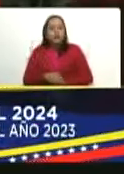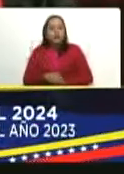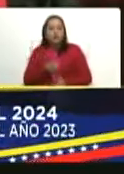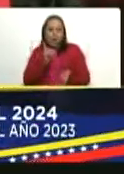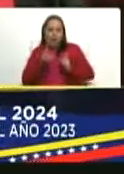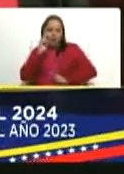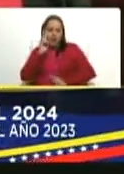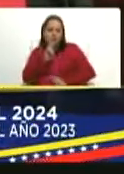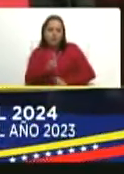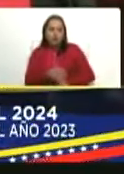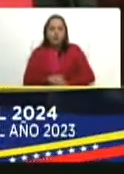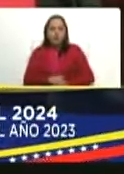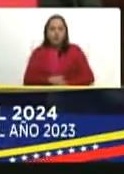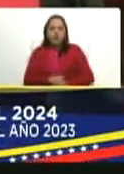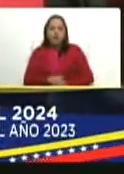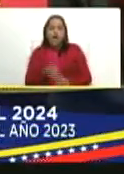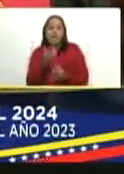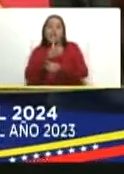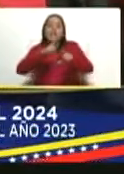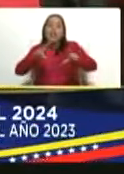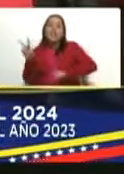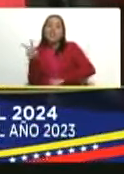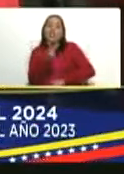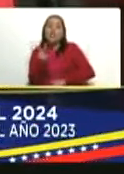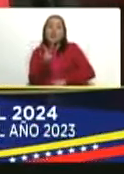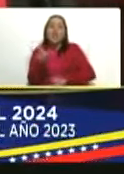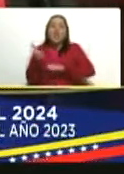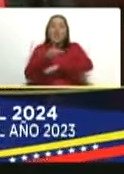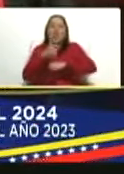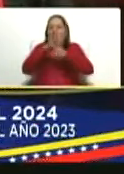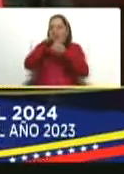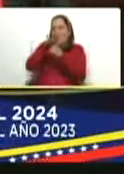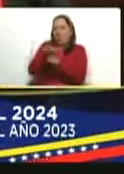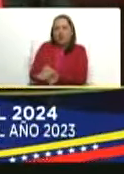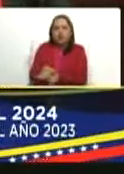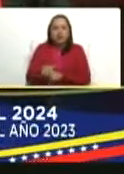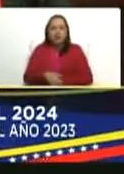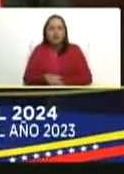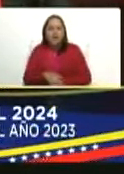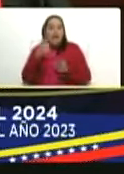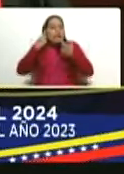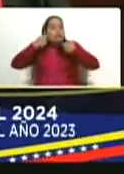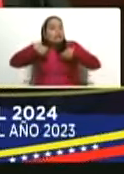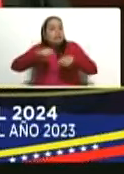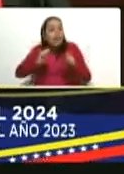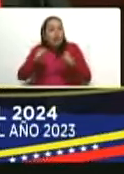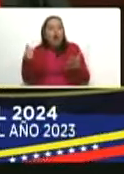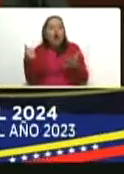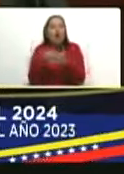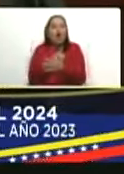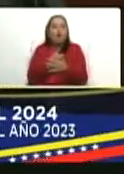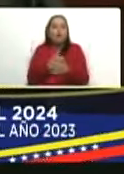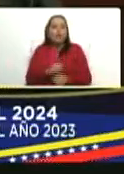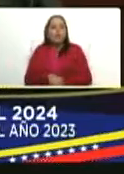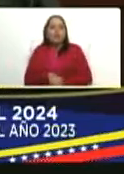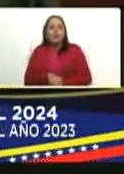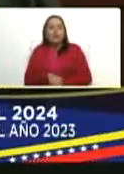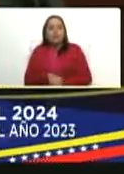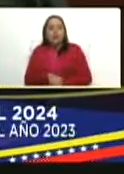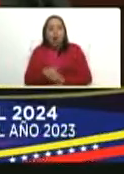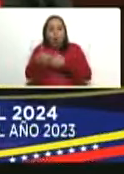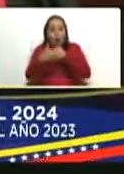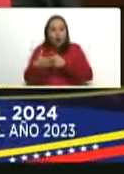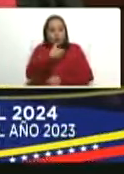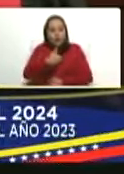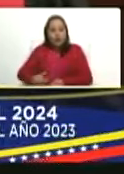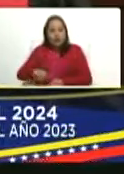vista, liberar a Venezuela del régimen autocrático, intentando un golpe de Estado jurídico al